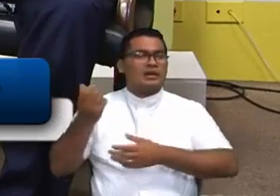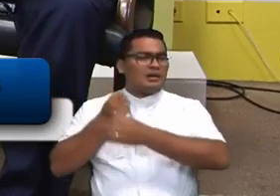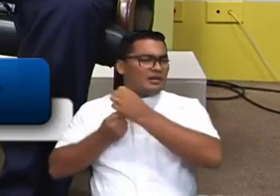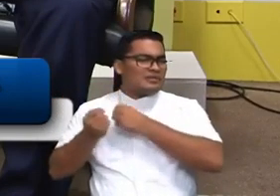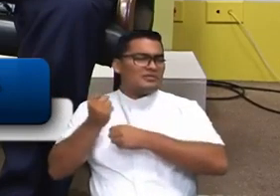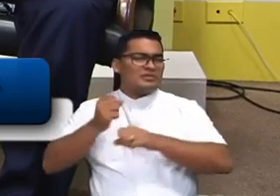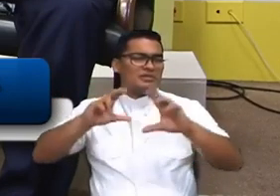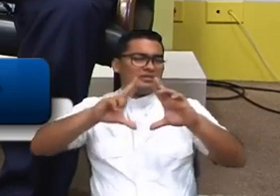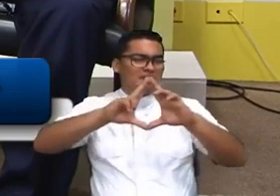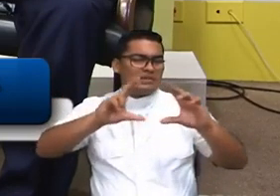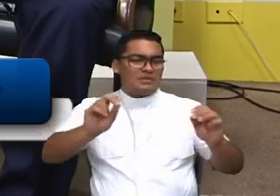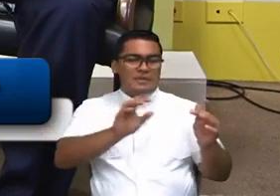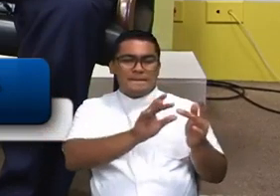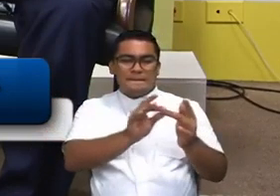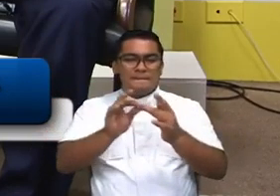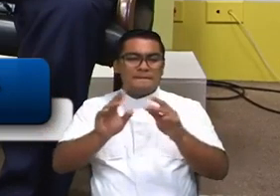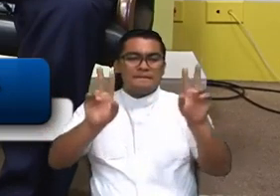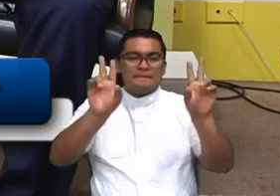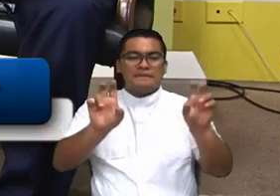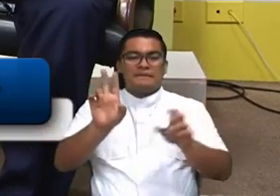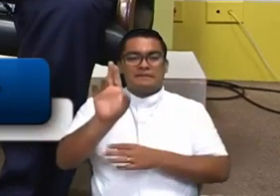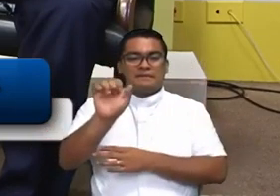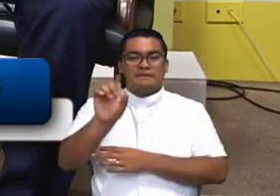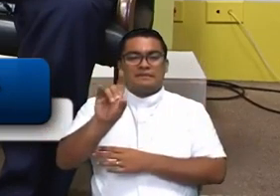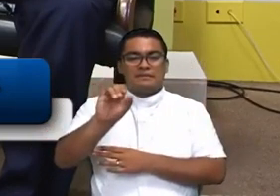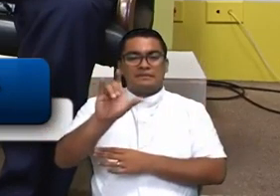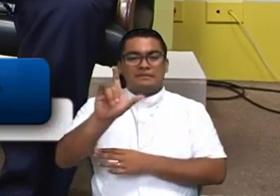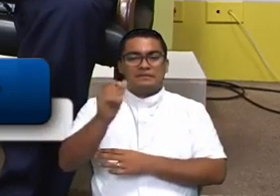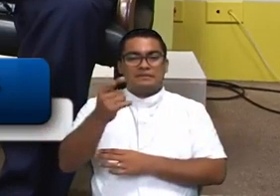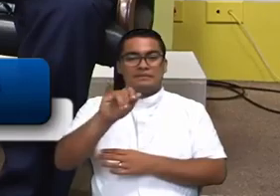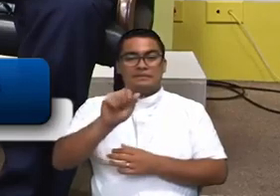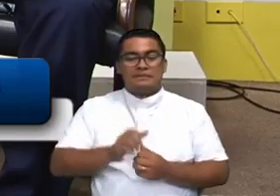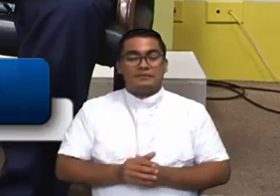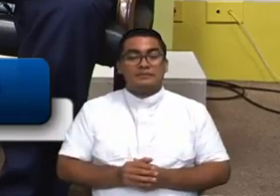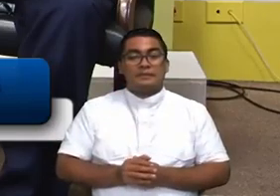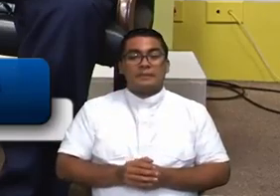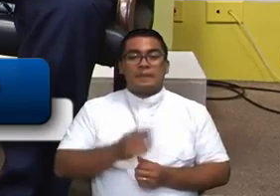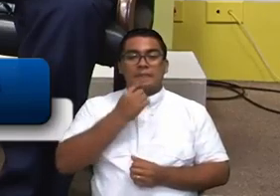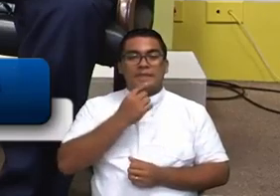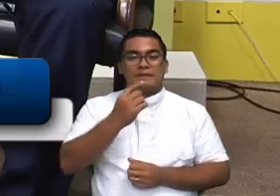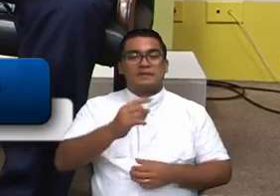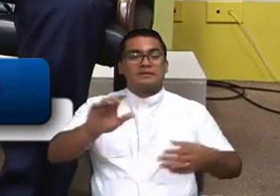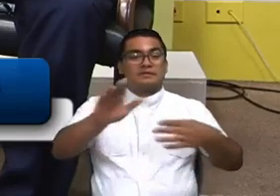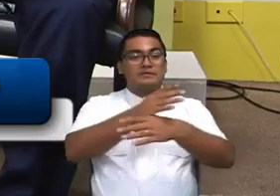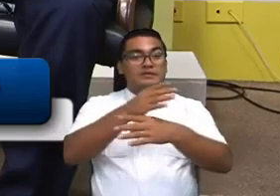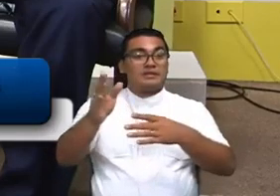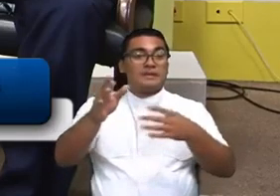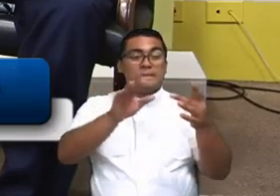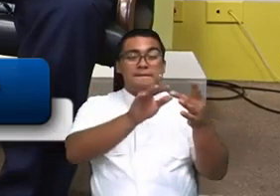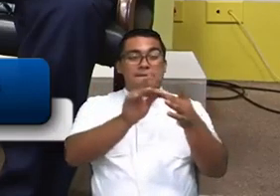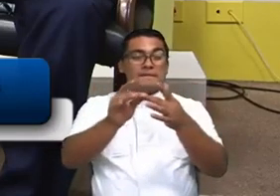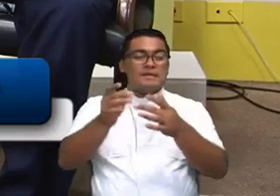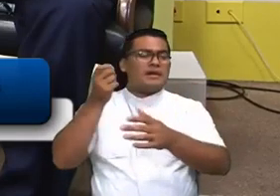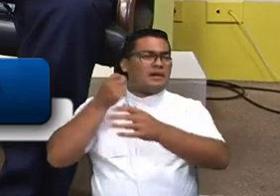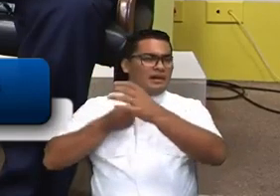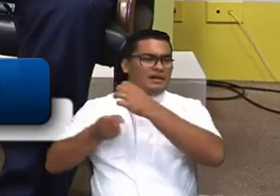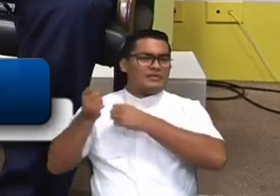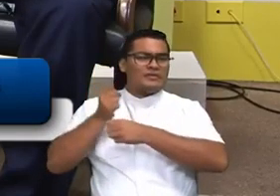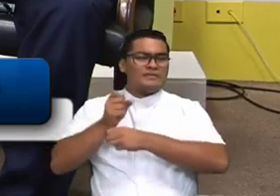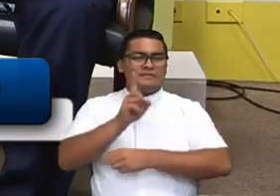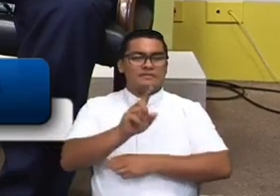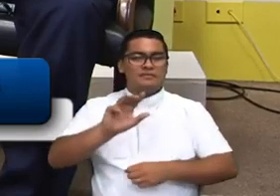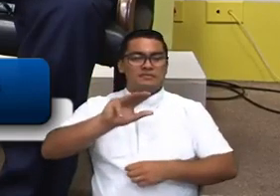esta especialidad que es muy importante, okay, fundamental? Cabe resaltar que todas las especialidades vinieron en los años 80